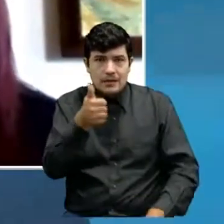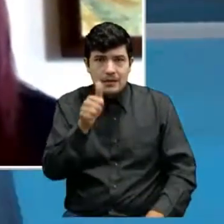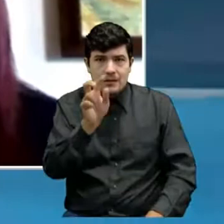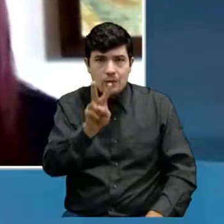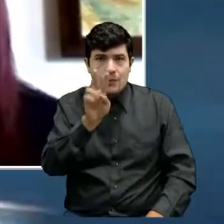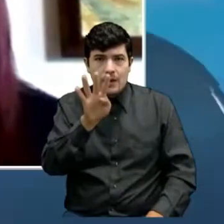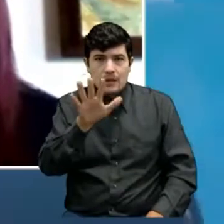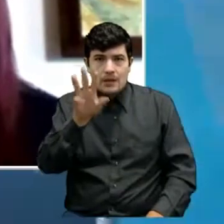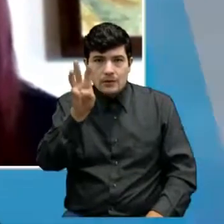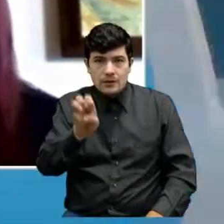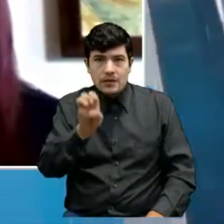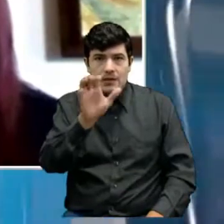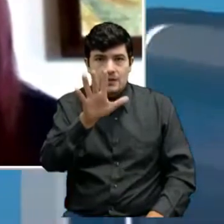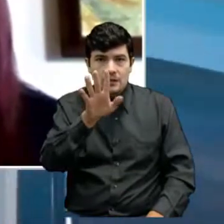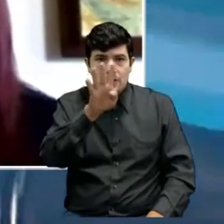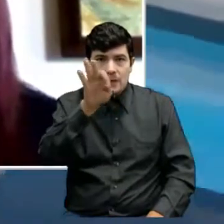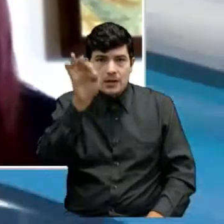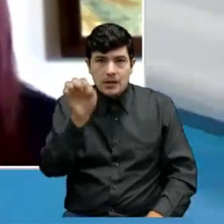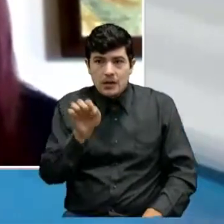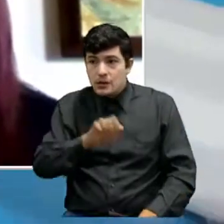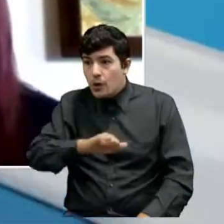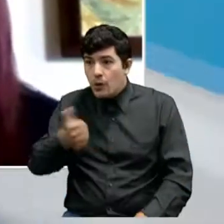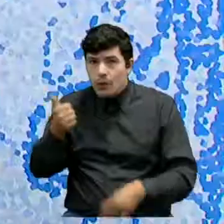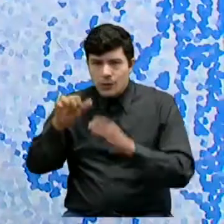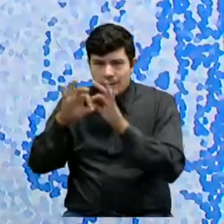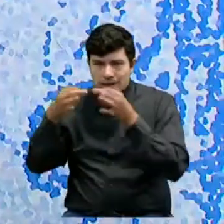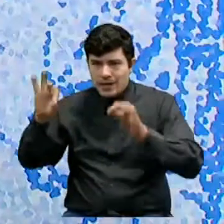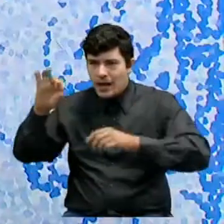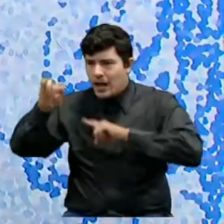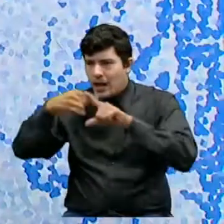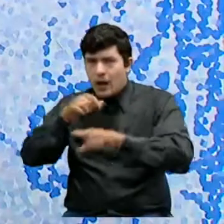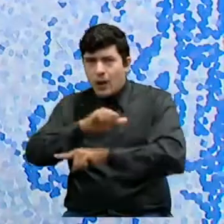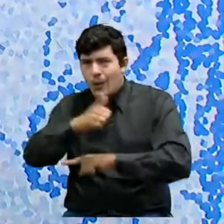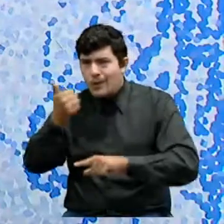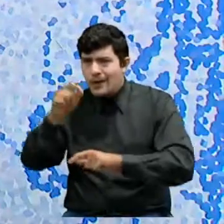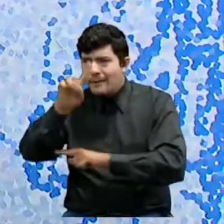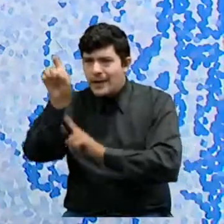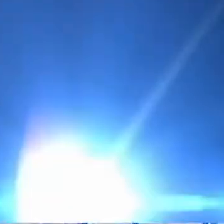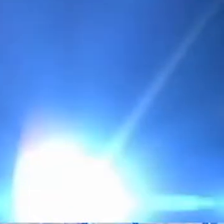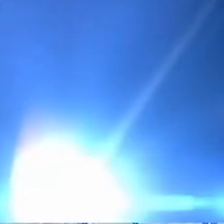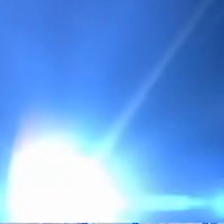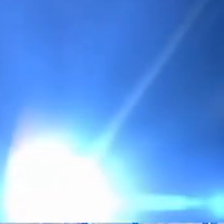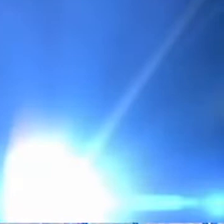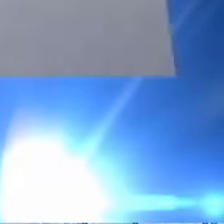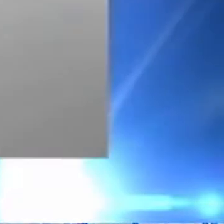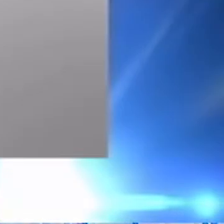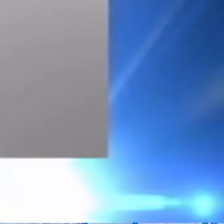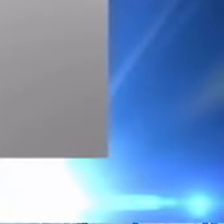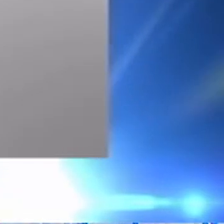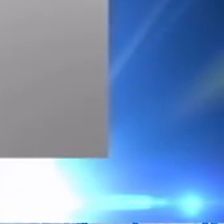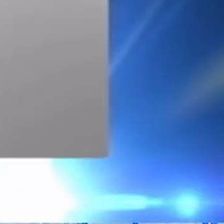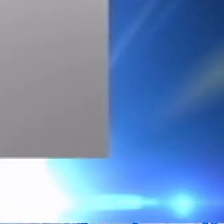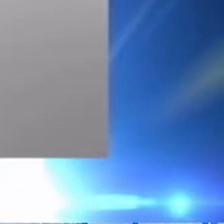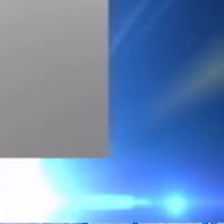310-245-8548 son nuestras líneas. Acá tenemos otro mensaje, otra pregunta, otra inquietud de otro de nuestros televidentes.